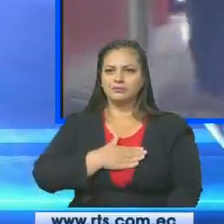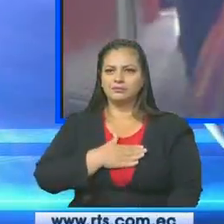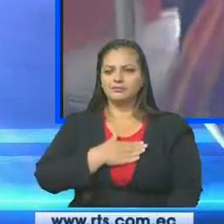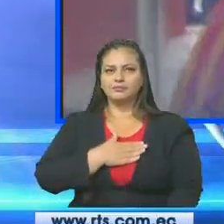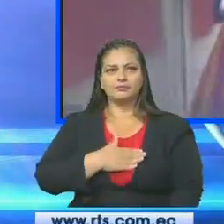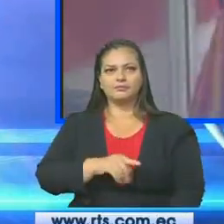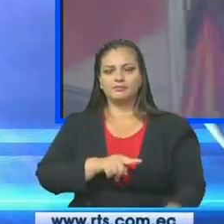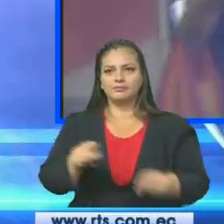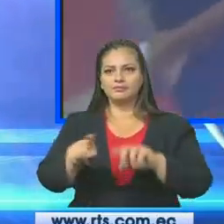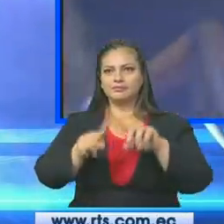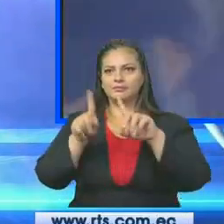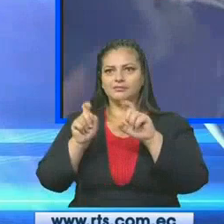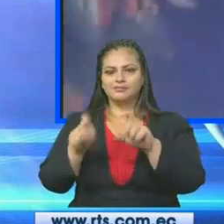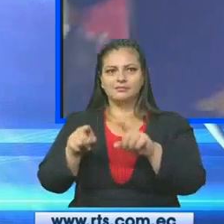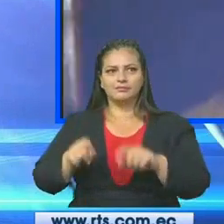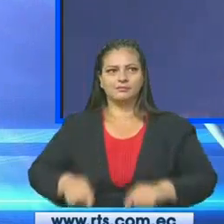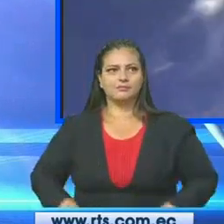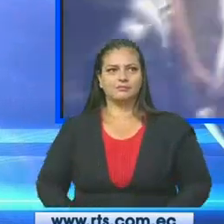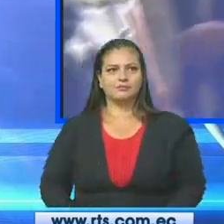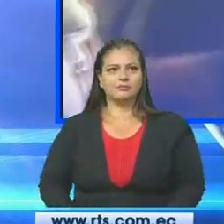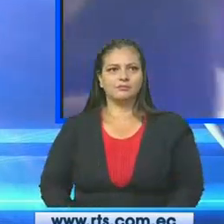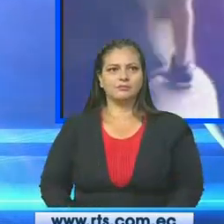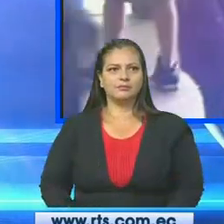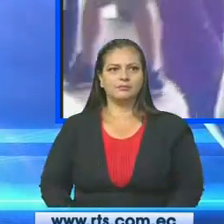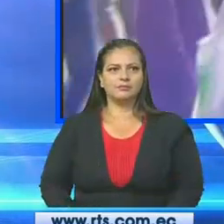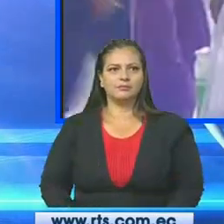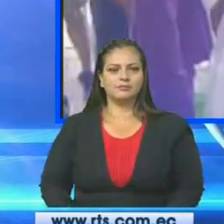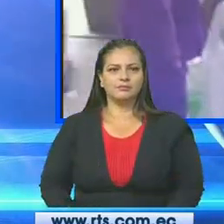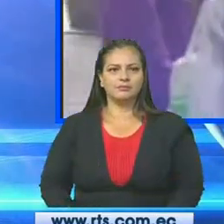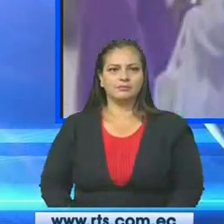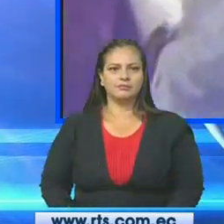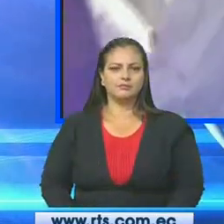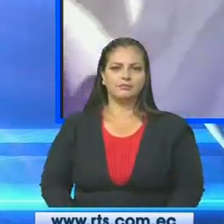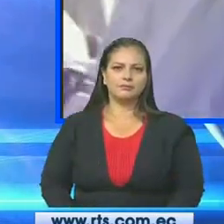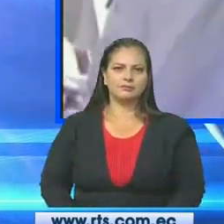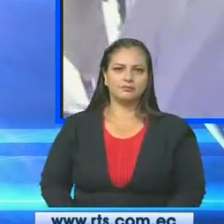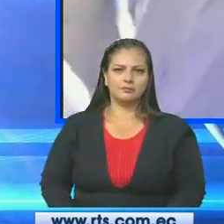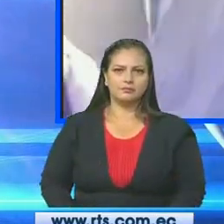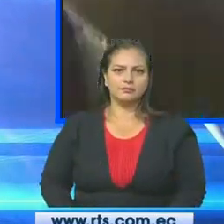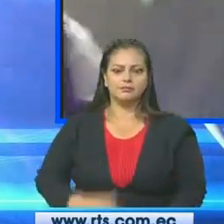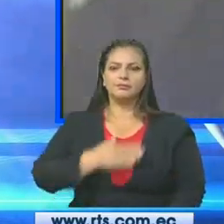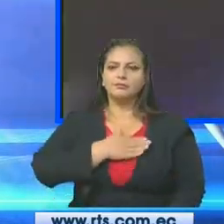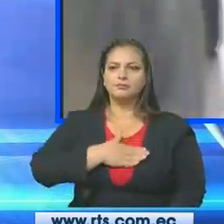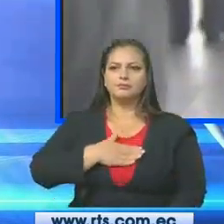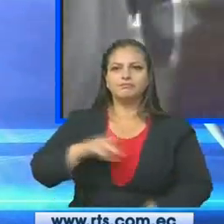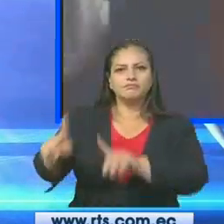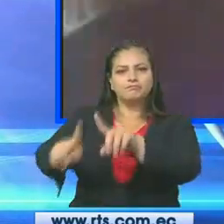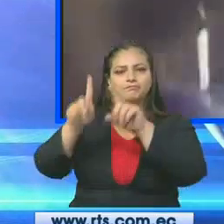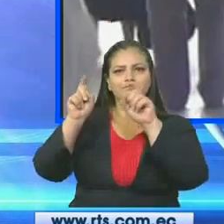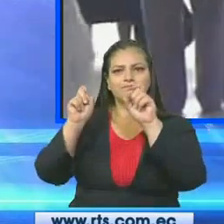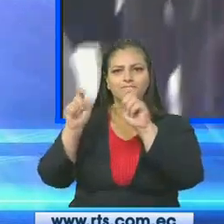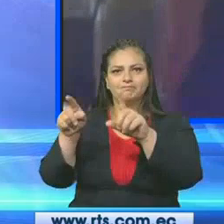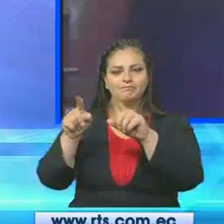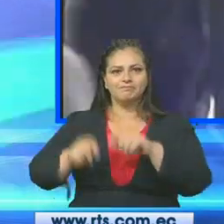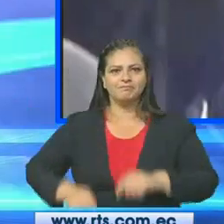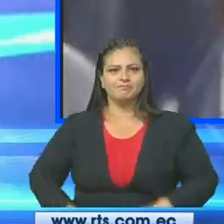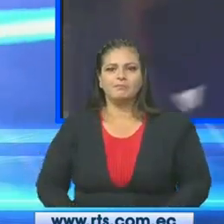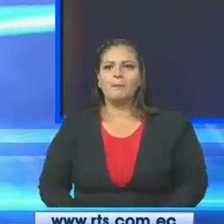en la respectiva organización que tiene a cargo el manejo de los...